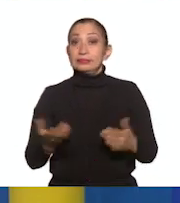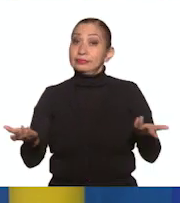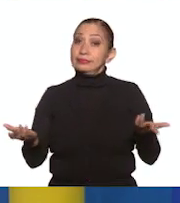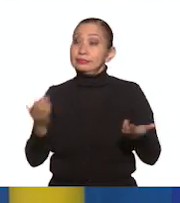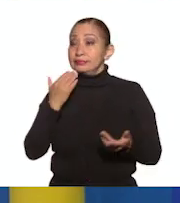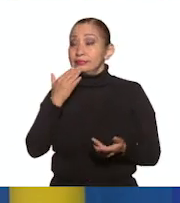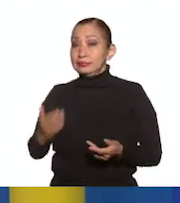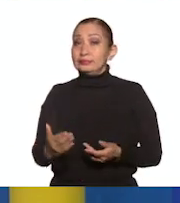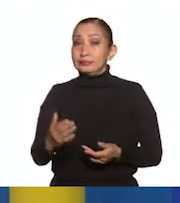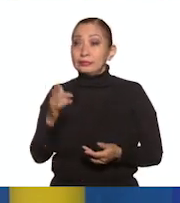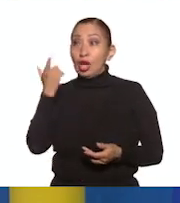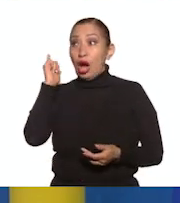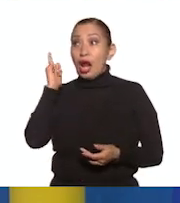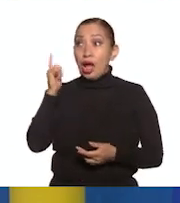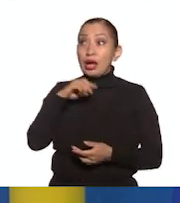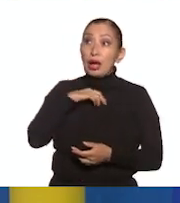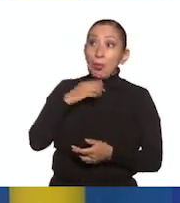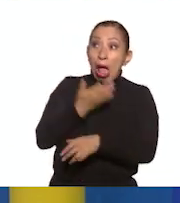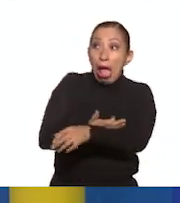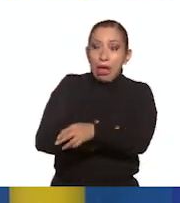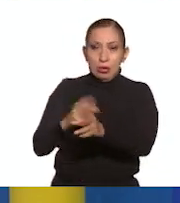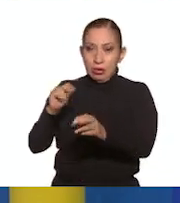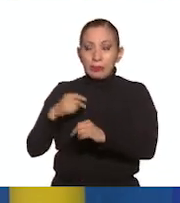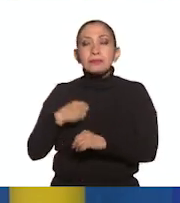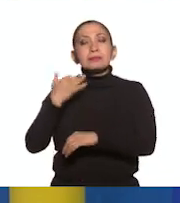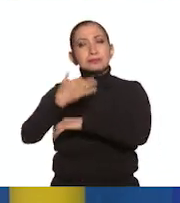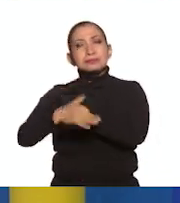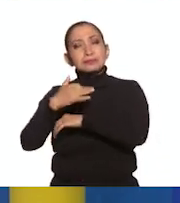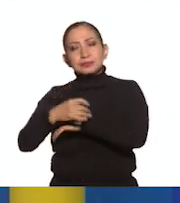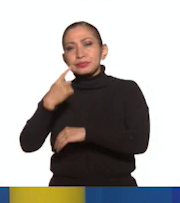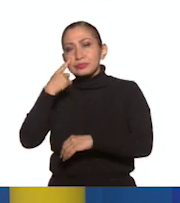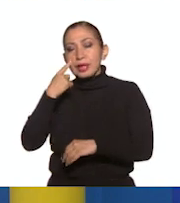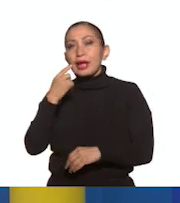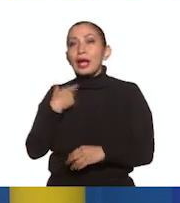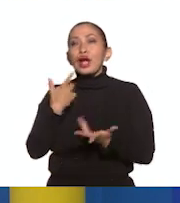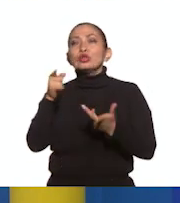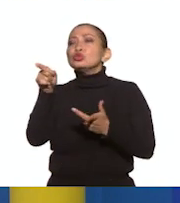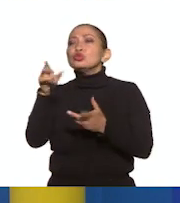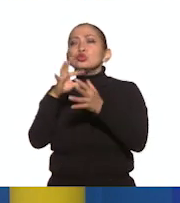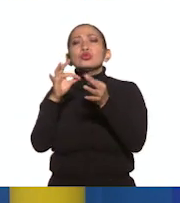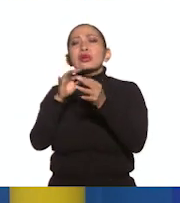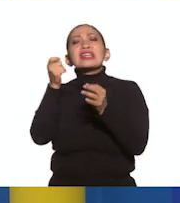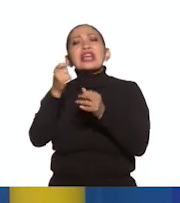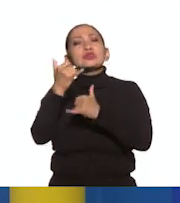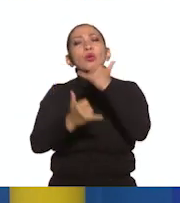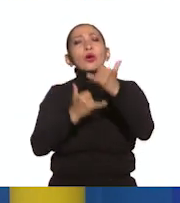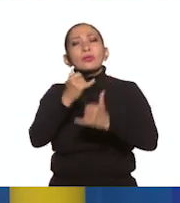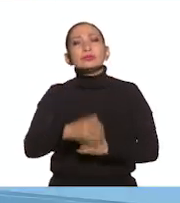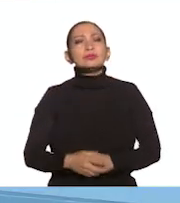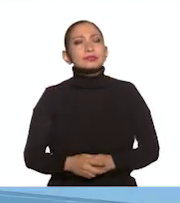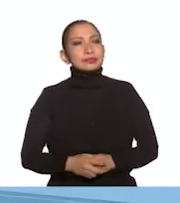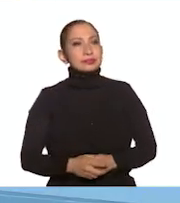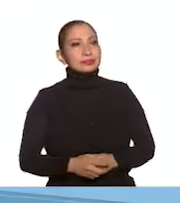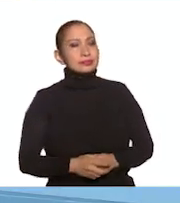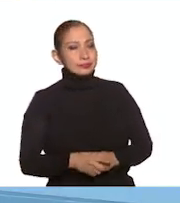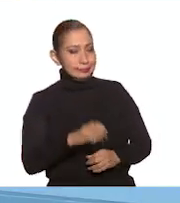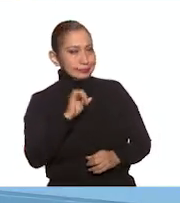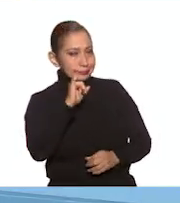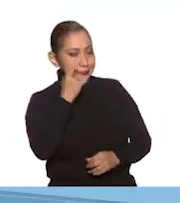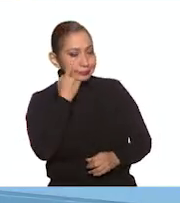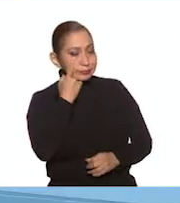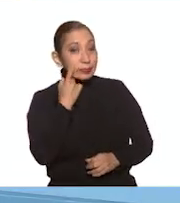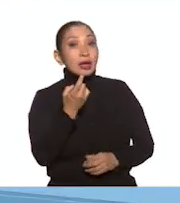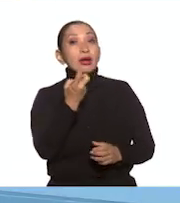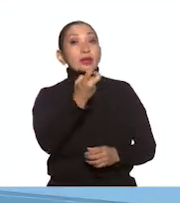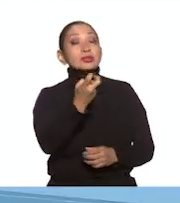Bueno, esperemos no tarde mucho. Mientras, mi querido amigo, ¿qué tal si nos explicas de qué trata el juego? Claro que sí, Malu.